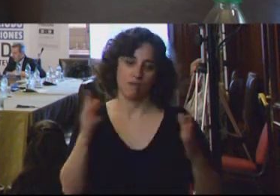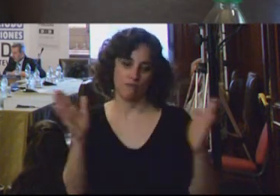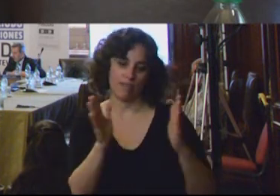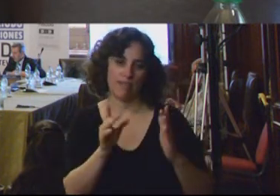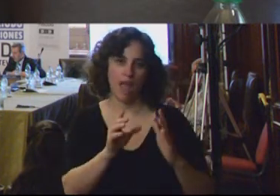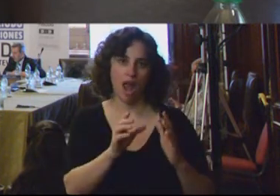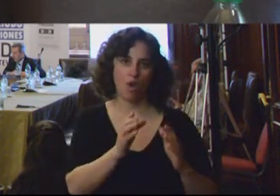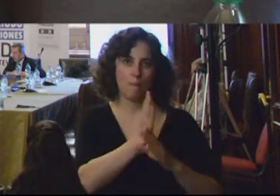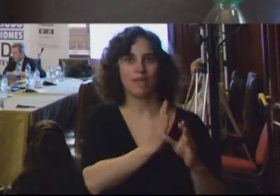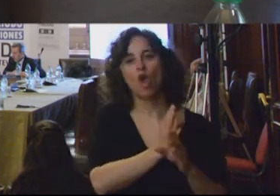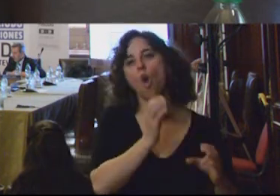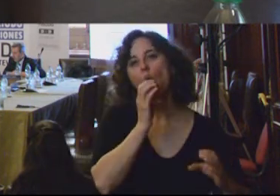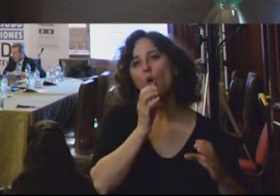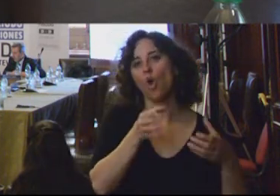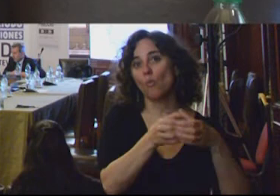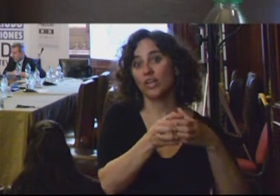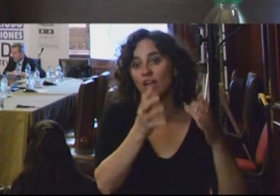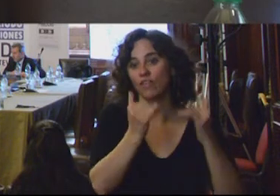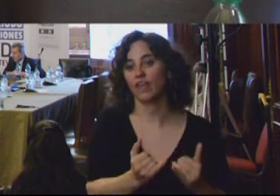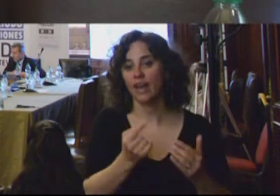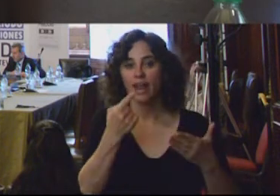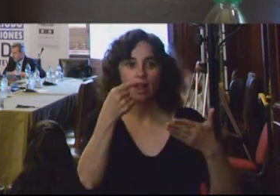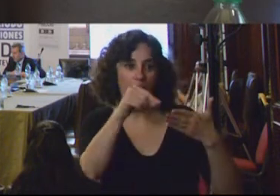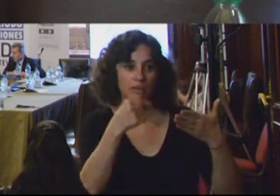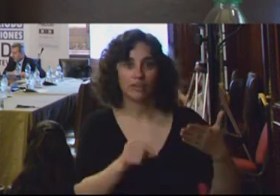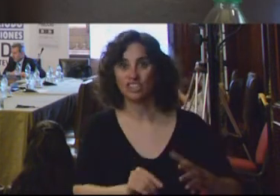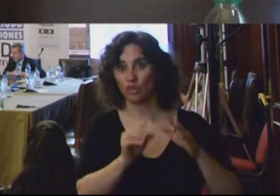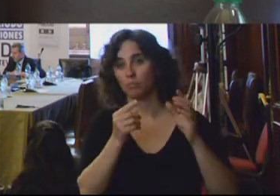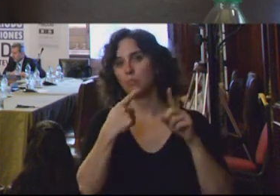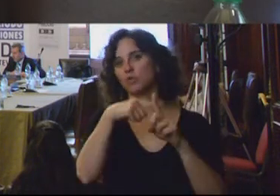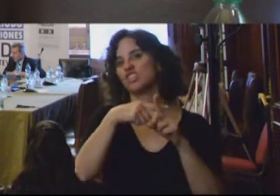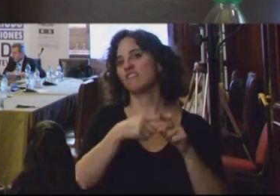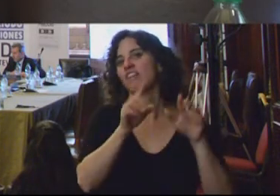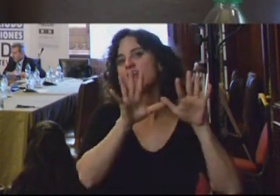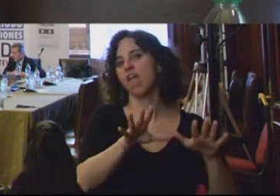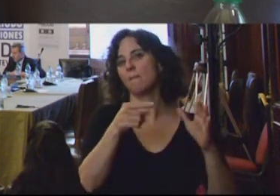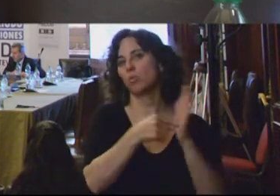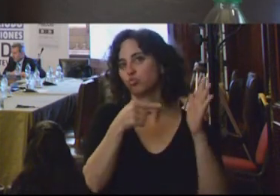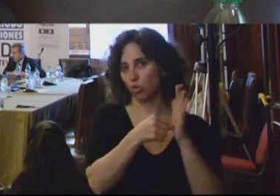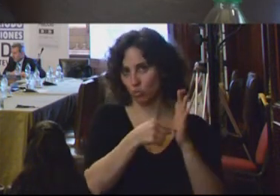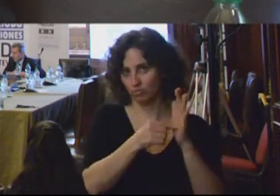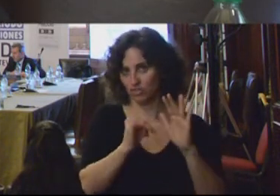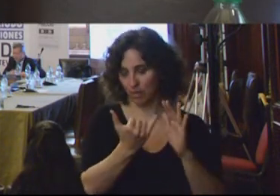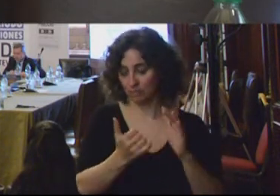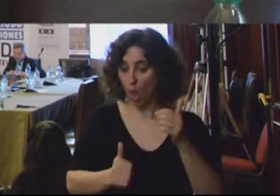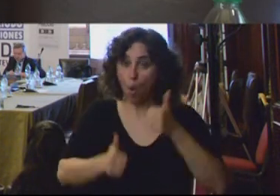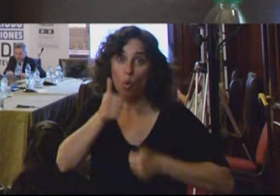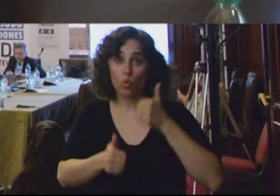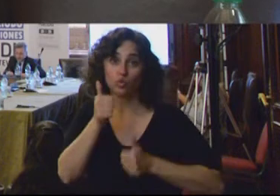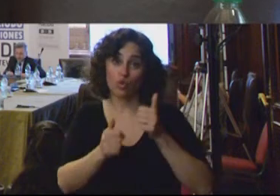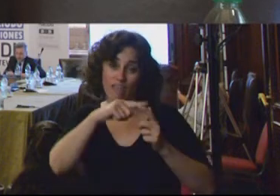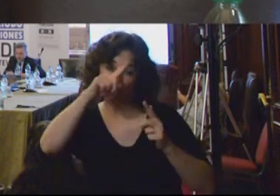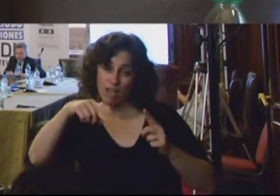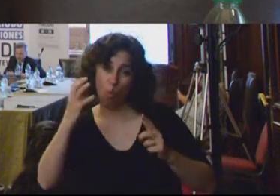comunitarios, que tienen una calificación positiva de 10 puntos. En el concurso de frecuencias del